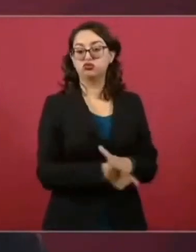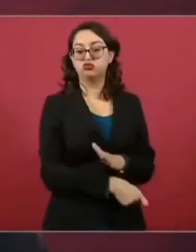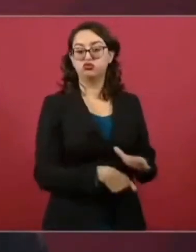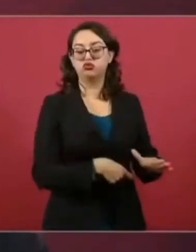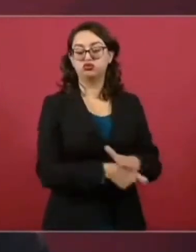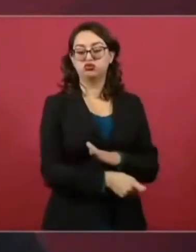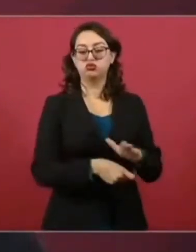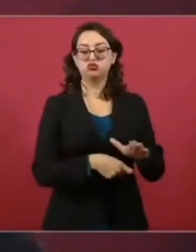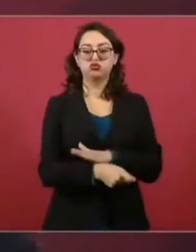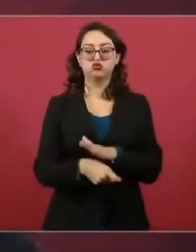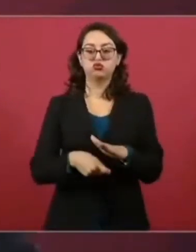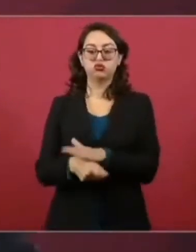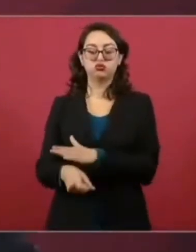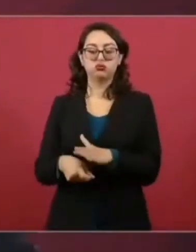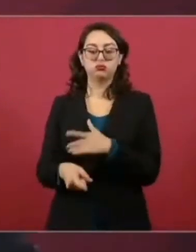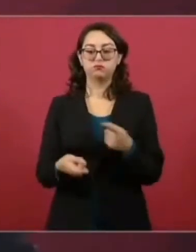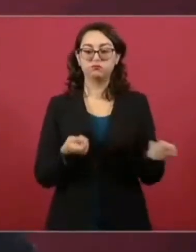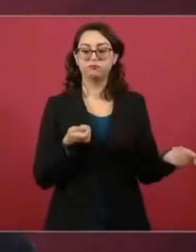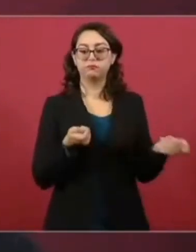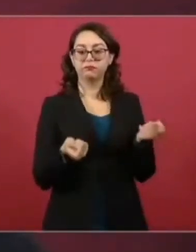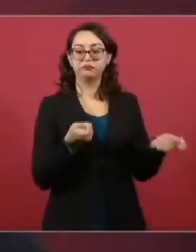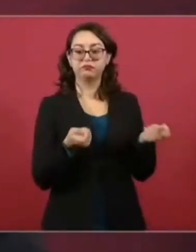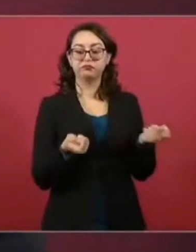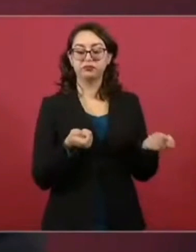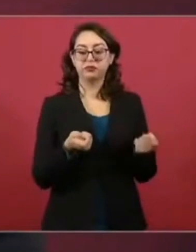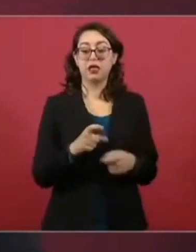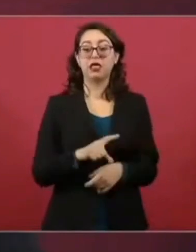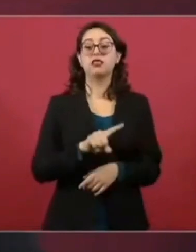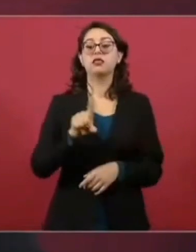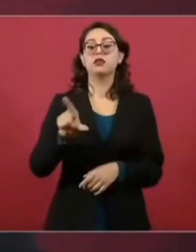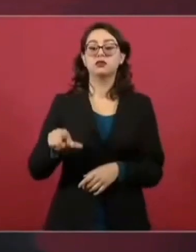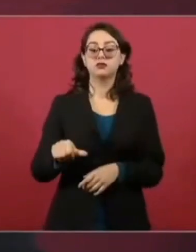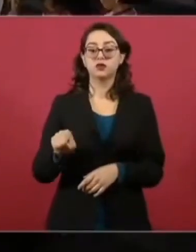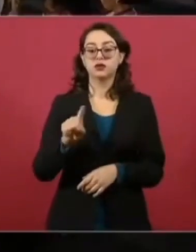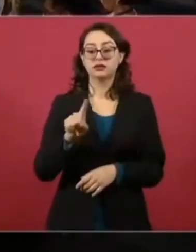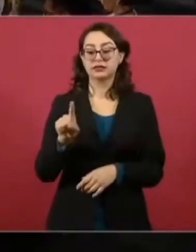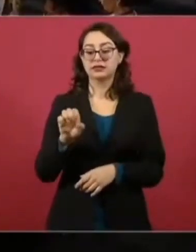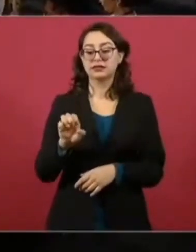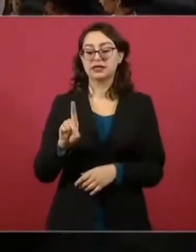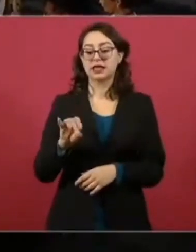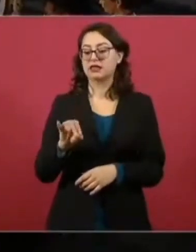cooptó a casi todos. Cedillo igual,